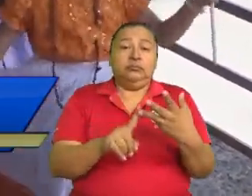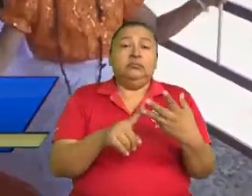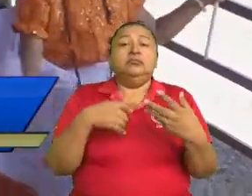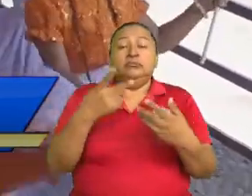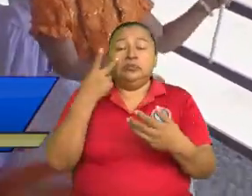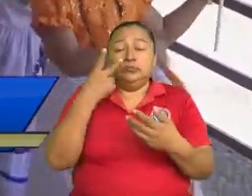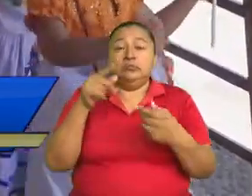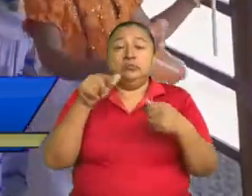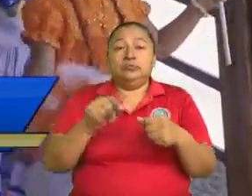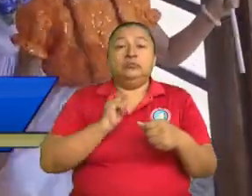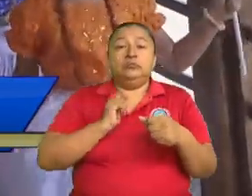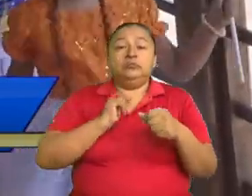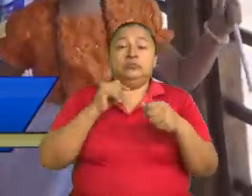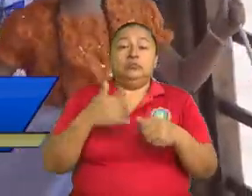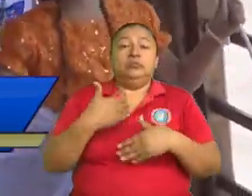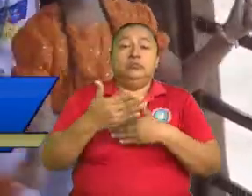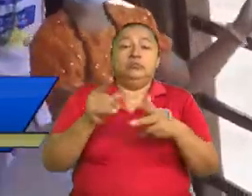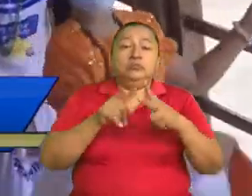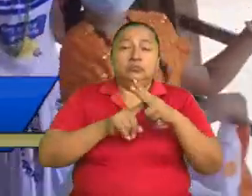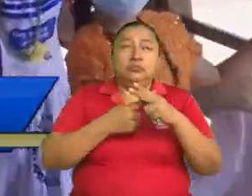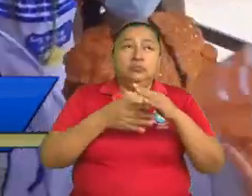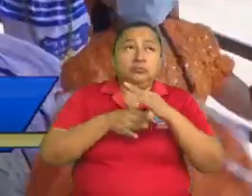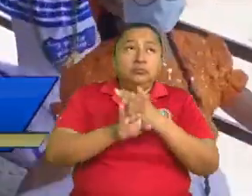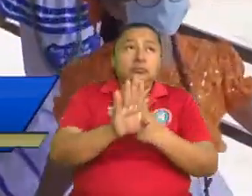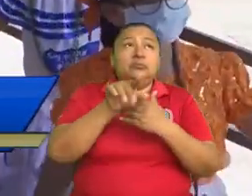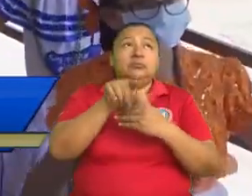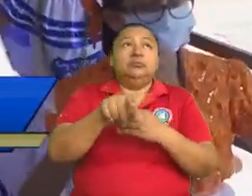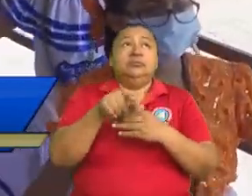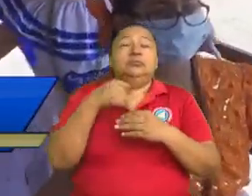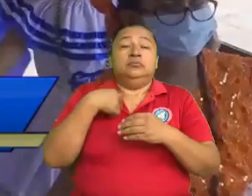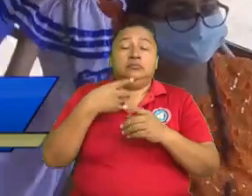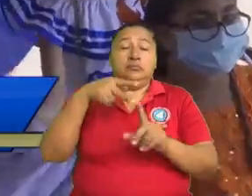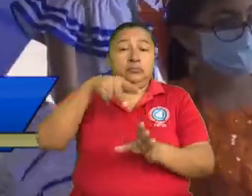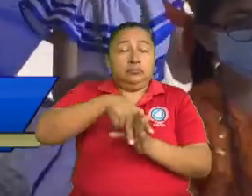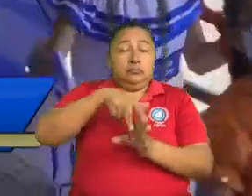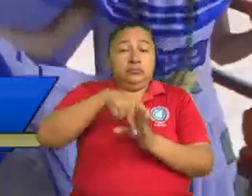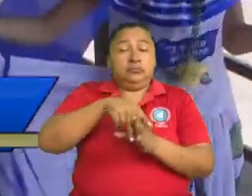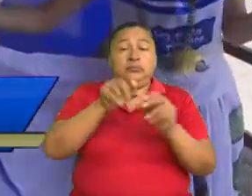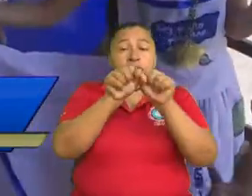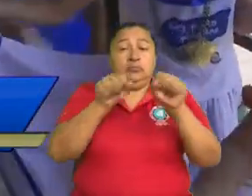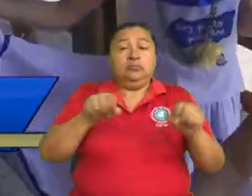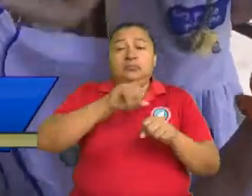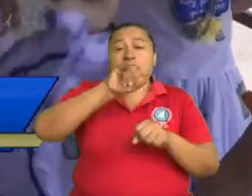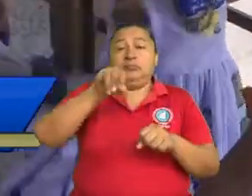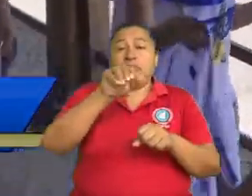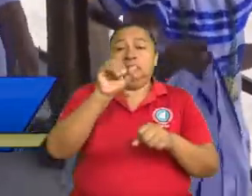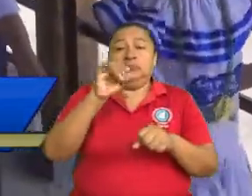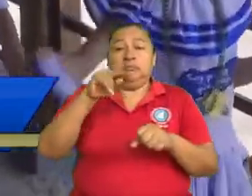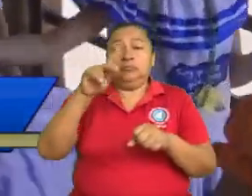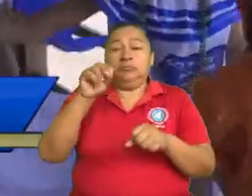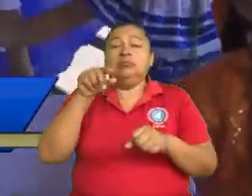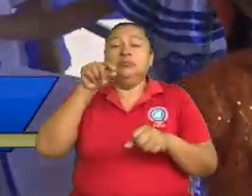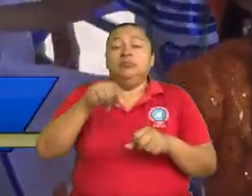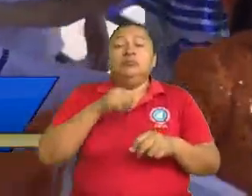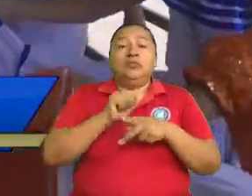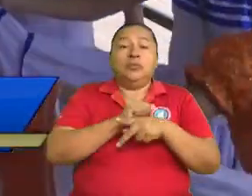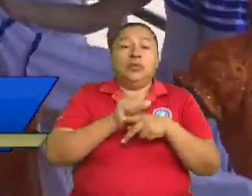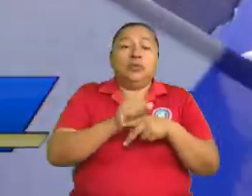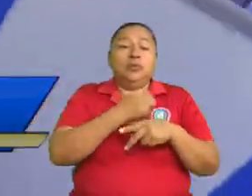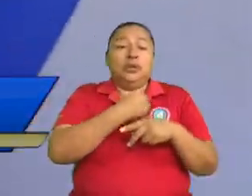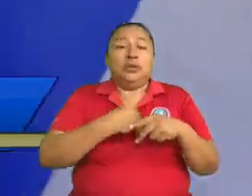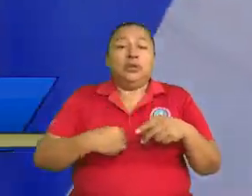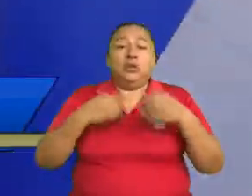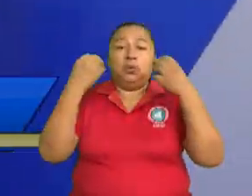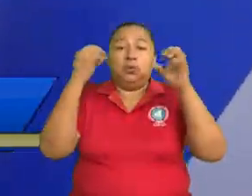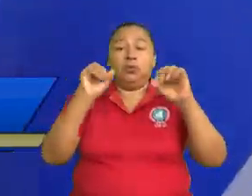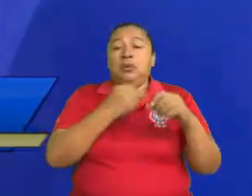vamos, estamos entrando a la Hacienda San Jacinto. Y ahí está precisamente lo que ustedes decían, ¿no? Articulación, el Ministerio de Cultura, el